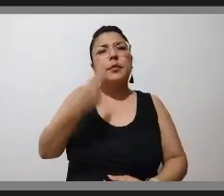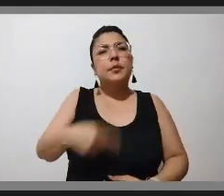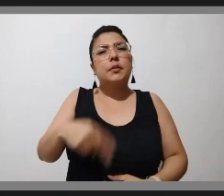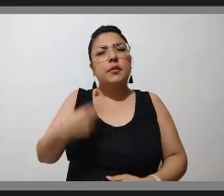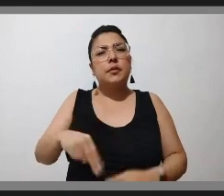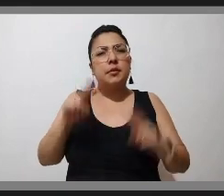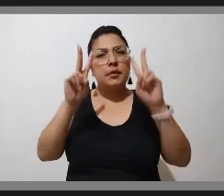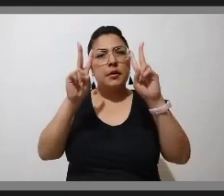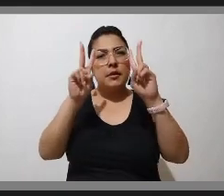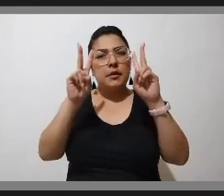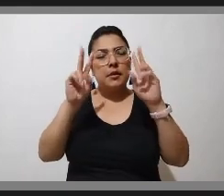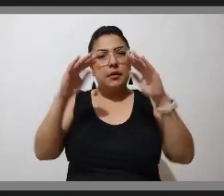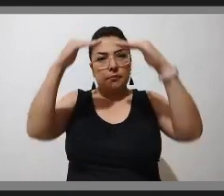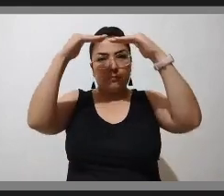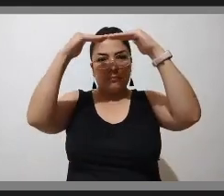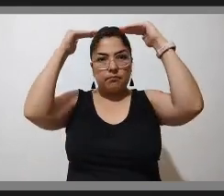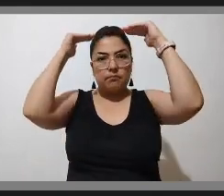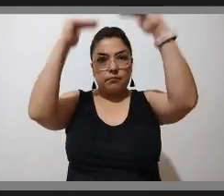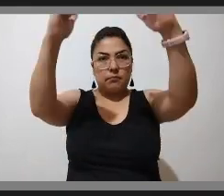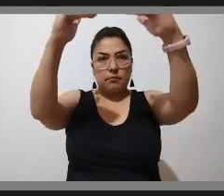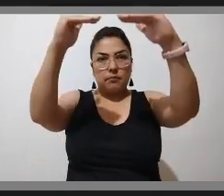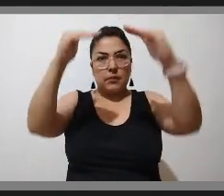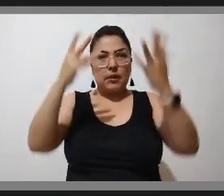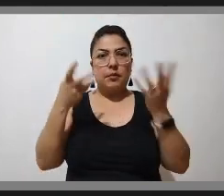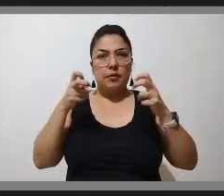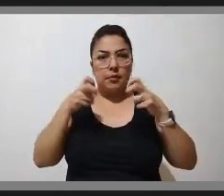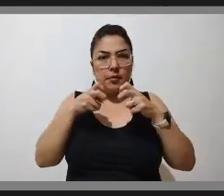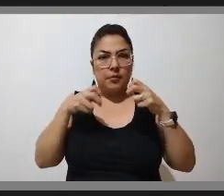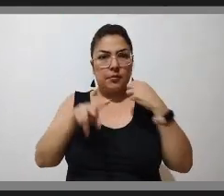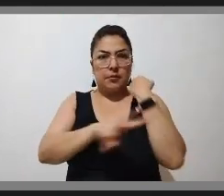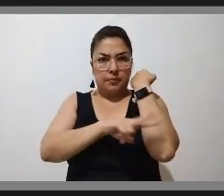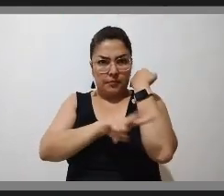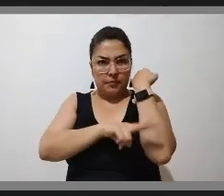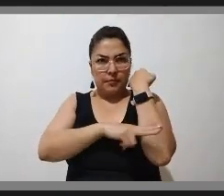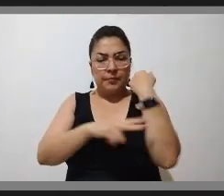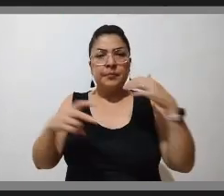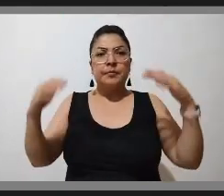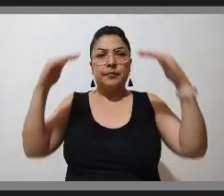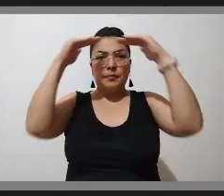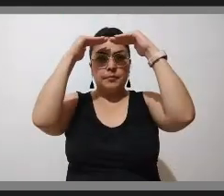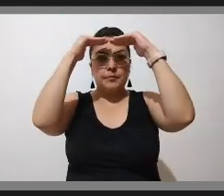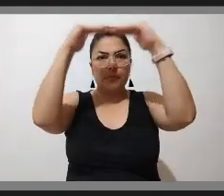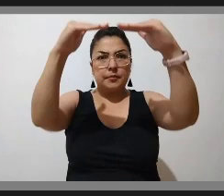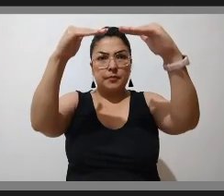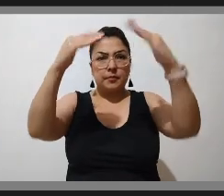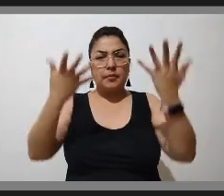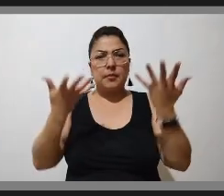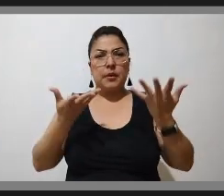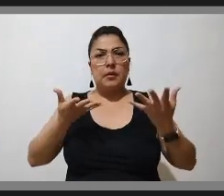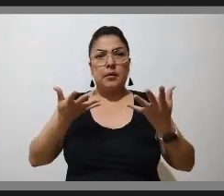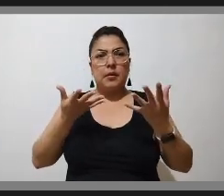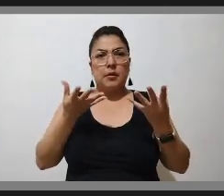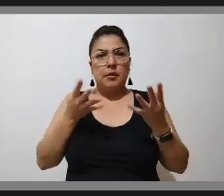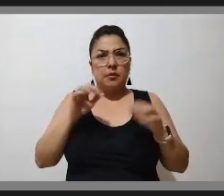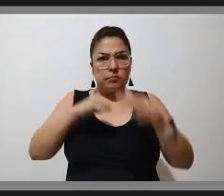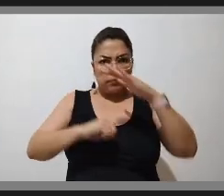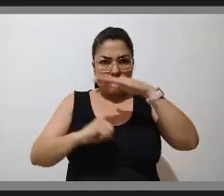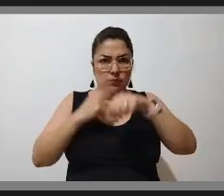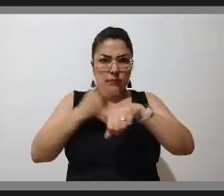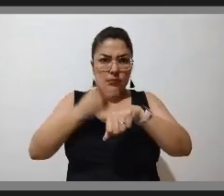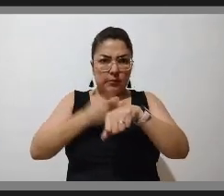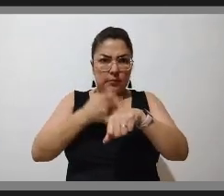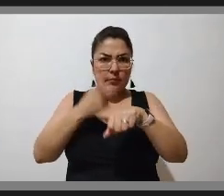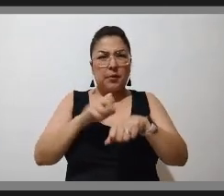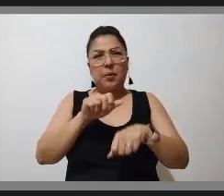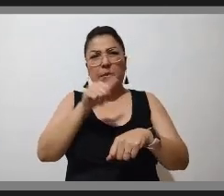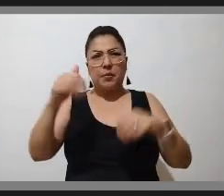de cristal, de cemento y pegajosos son diferentes, pudieran parecer lo mismo, pero en general, y quiero explicarlo